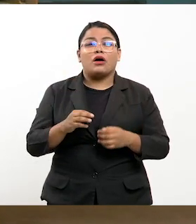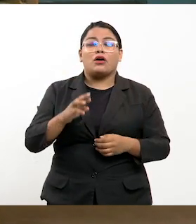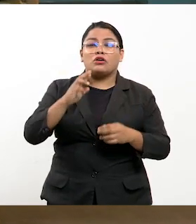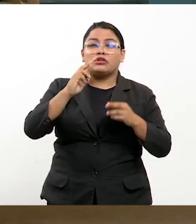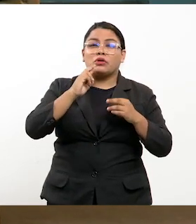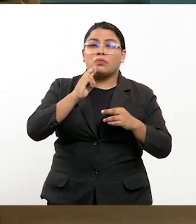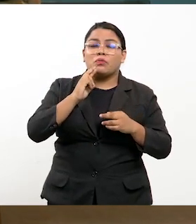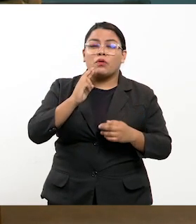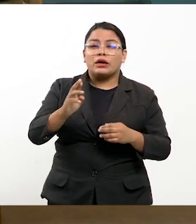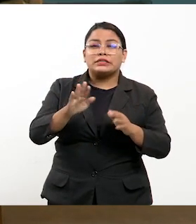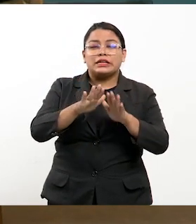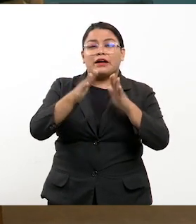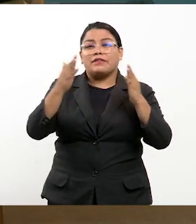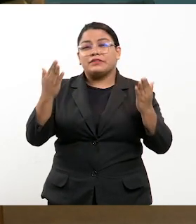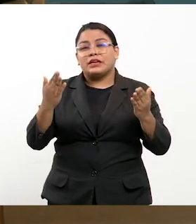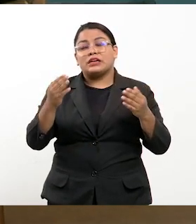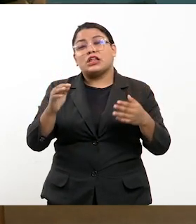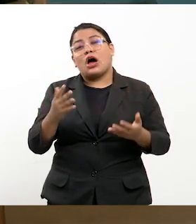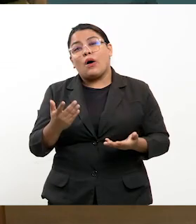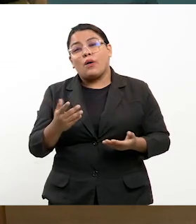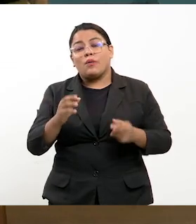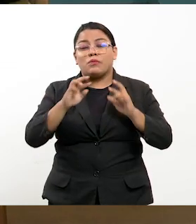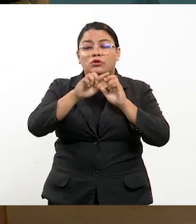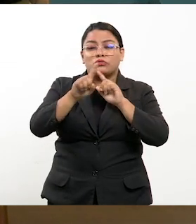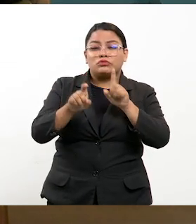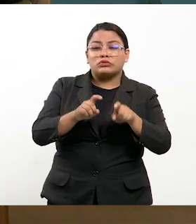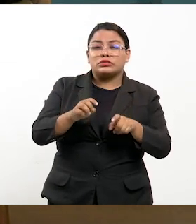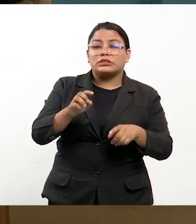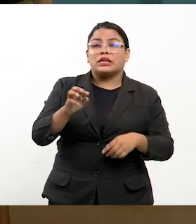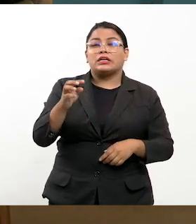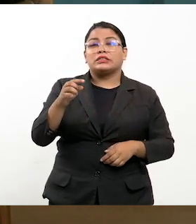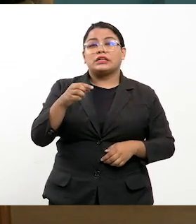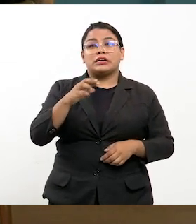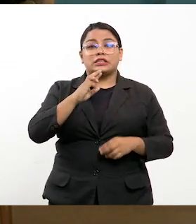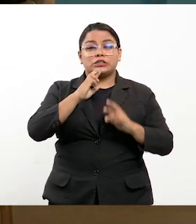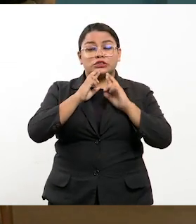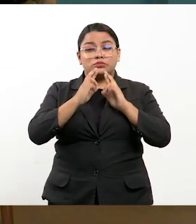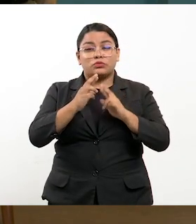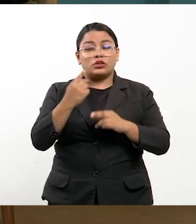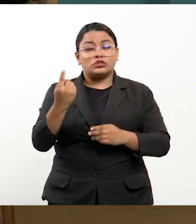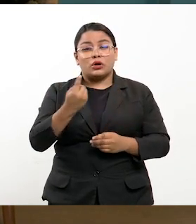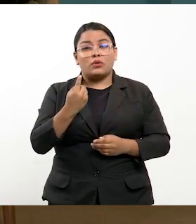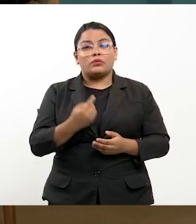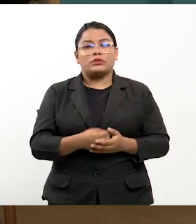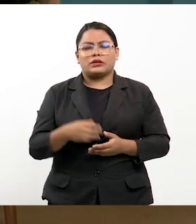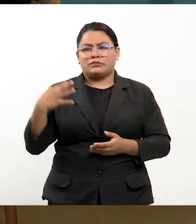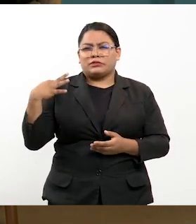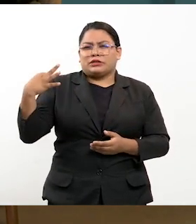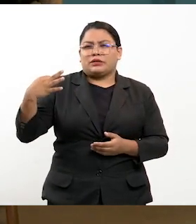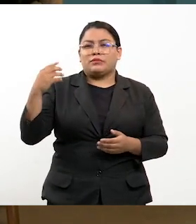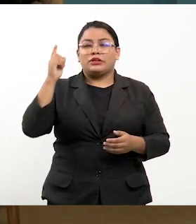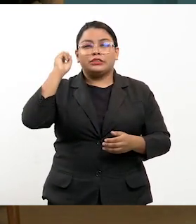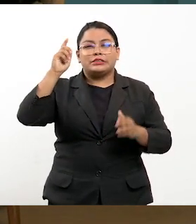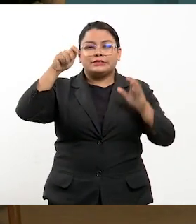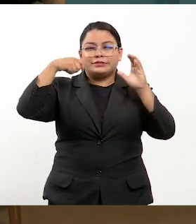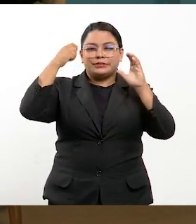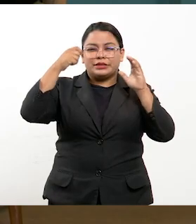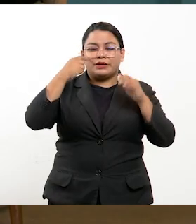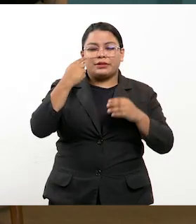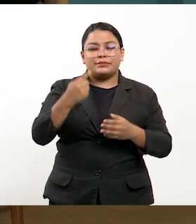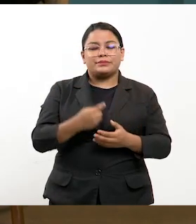o ítems de respuesta única. Y para eso, ¿qué te parece si invitamos a nuestros docentes a que observen el siguiente